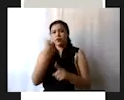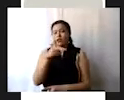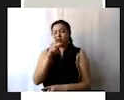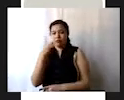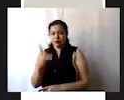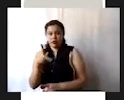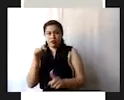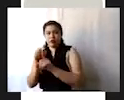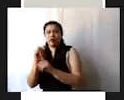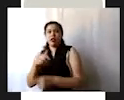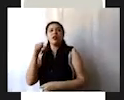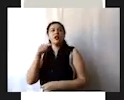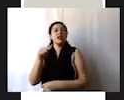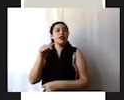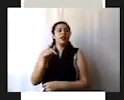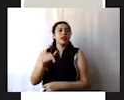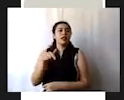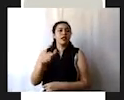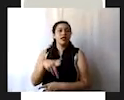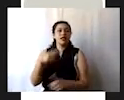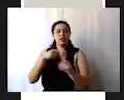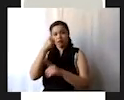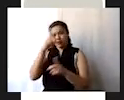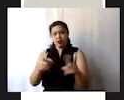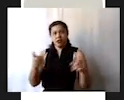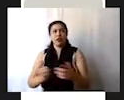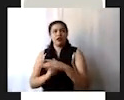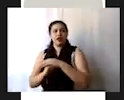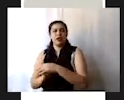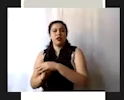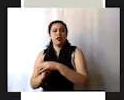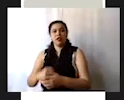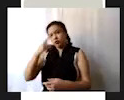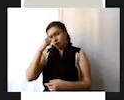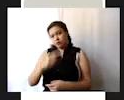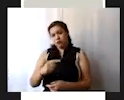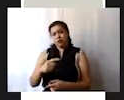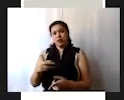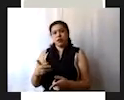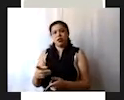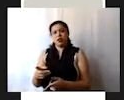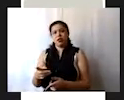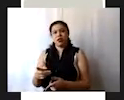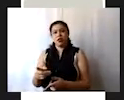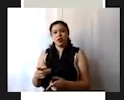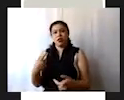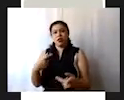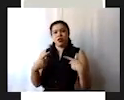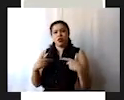estos 17 Objetivos de Desarrollo Sostenible a los que se comprometieron